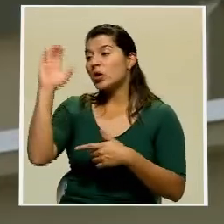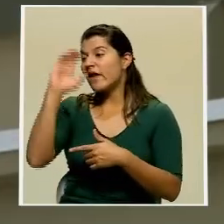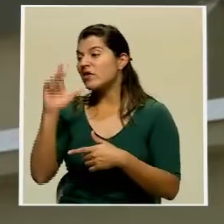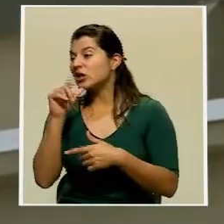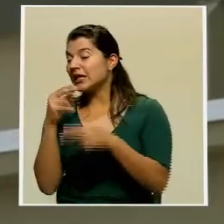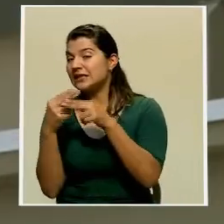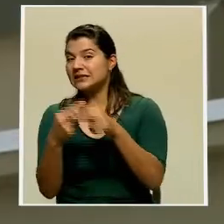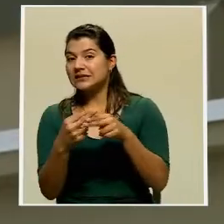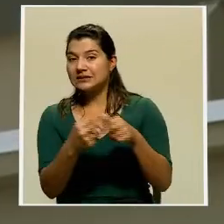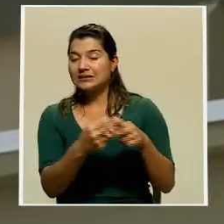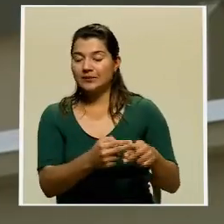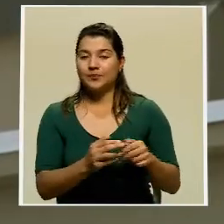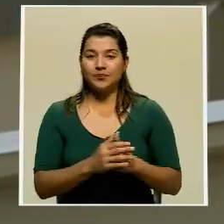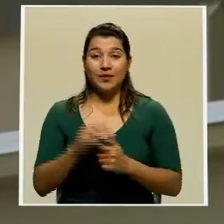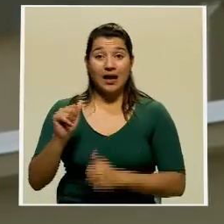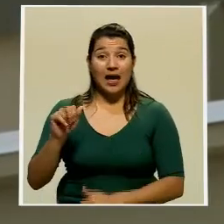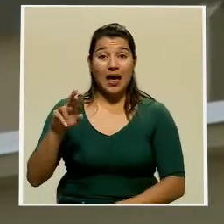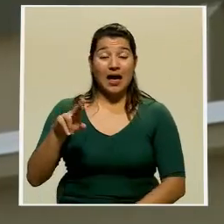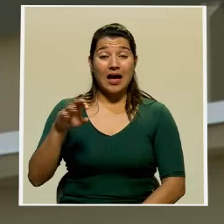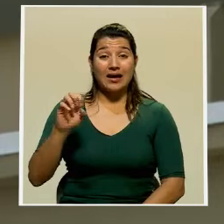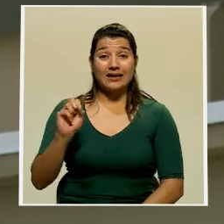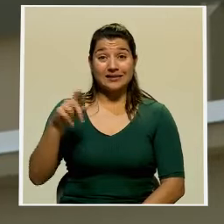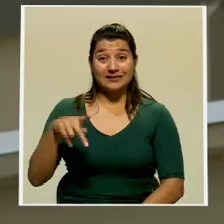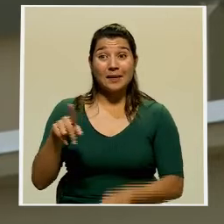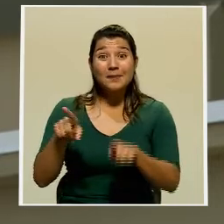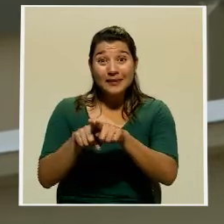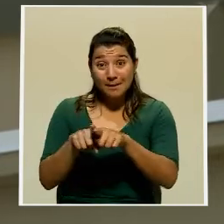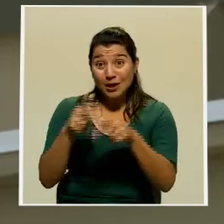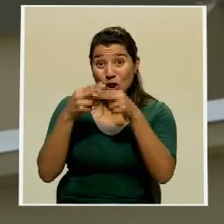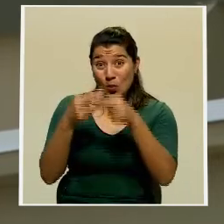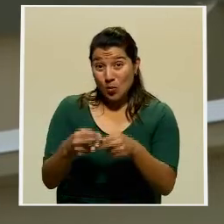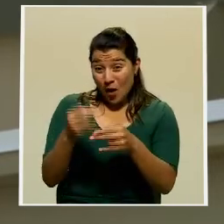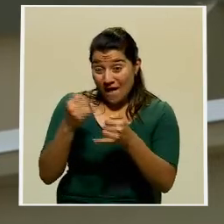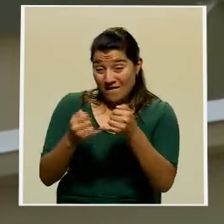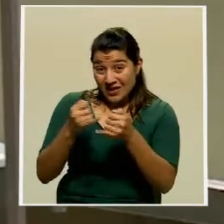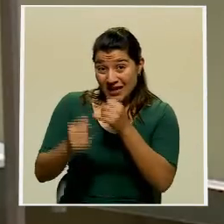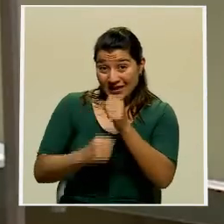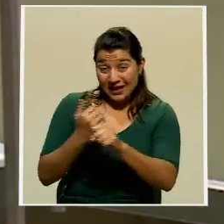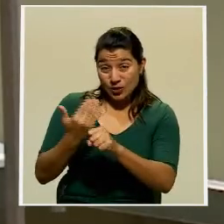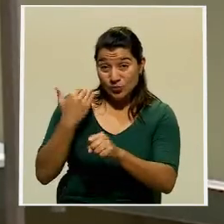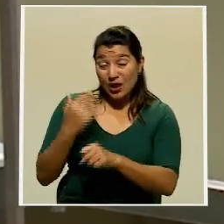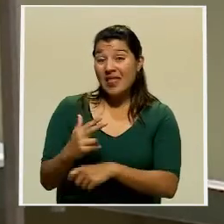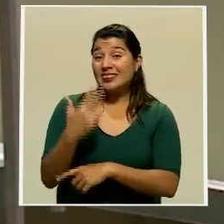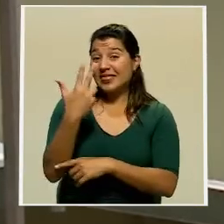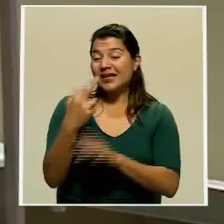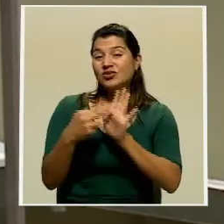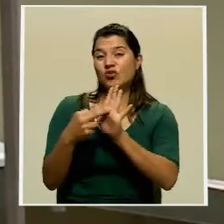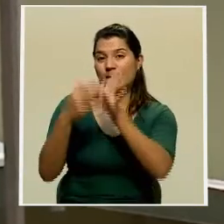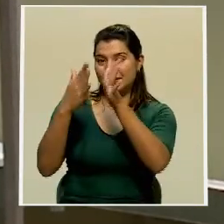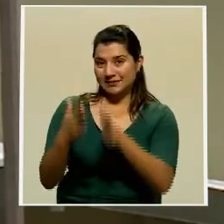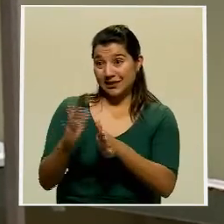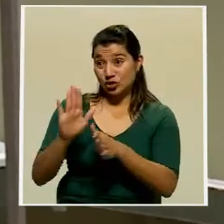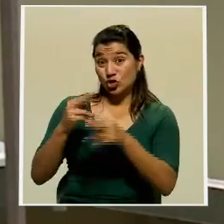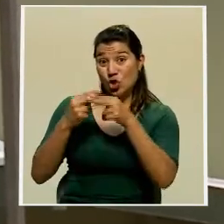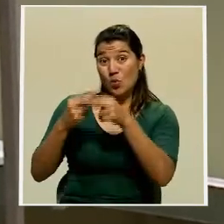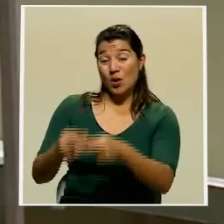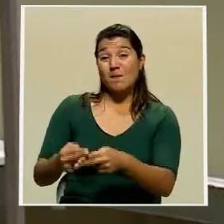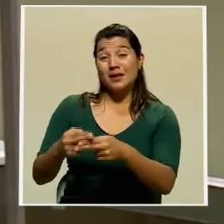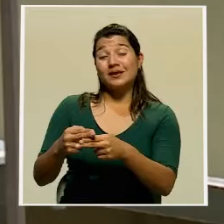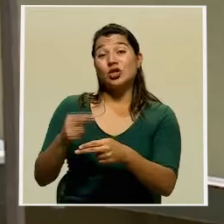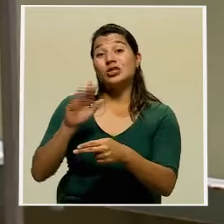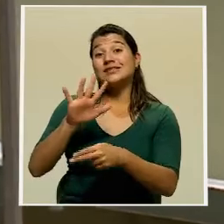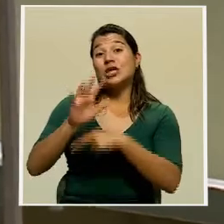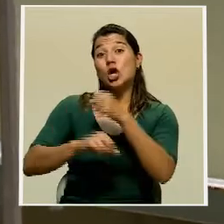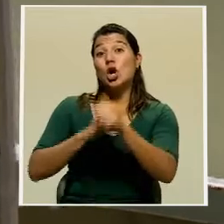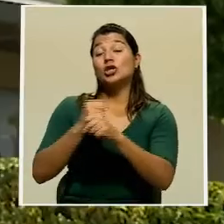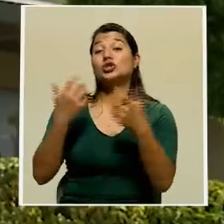entre el personal. La ARECEP también nombró en los últimos días del año a los 3 intendentes, cuyo nombramiento de 5 años llegó a su fin.